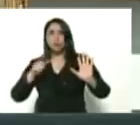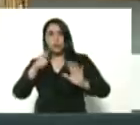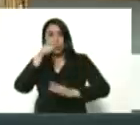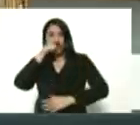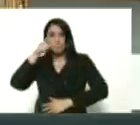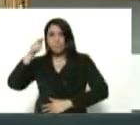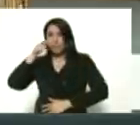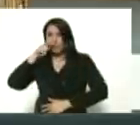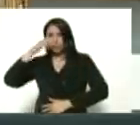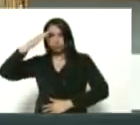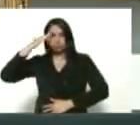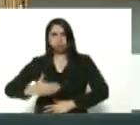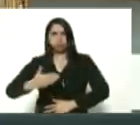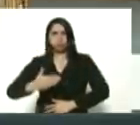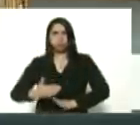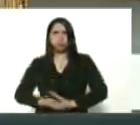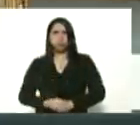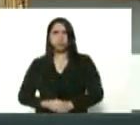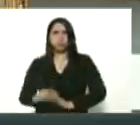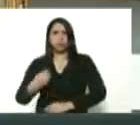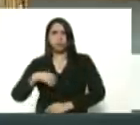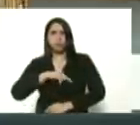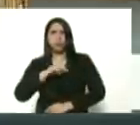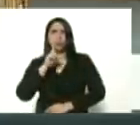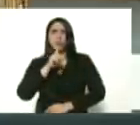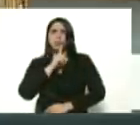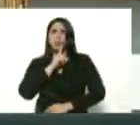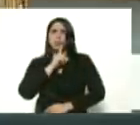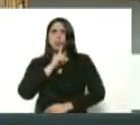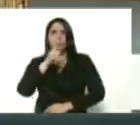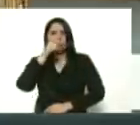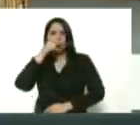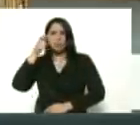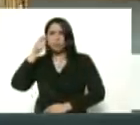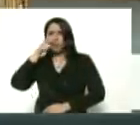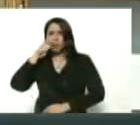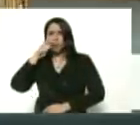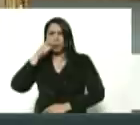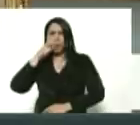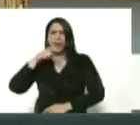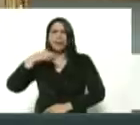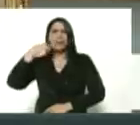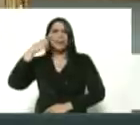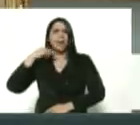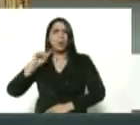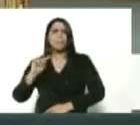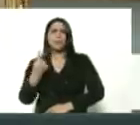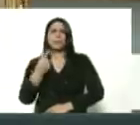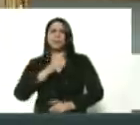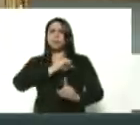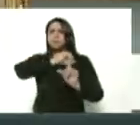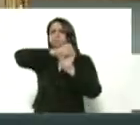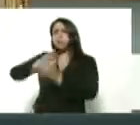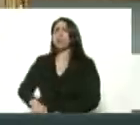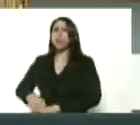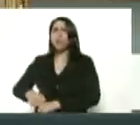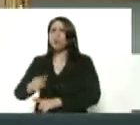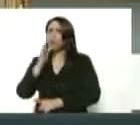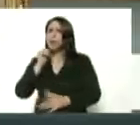operación militar que denominé Operación Militar Negro Primero, aplastamiento del